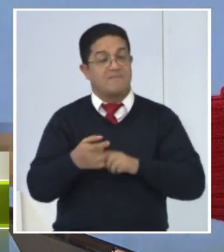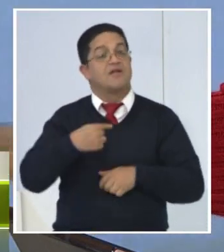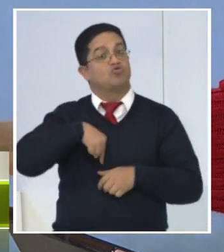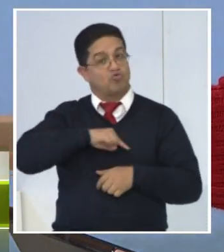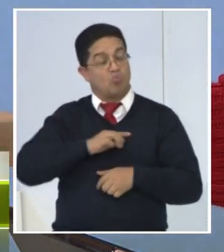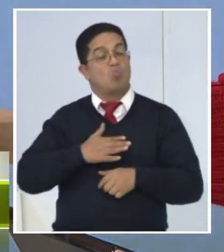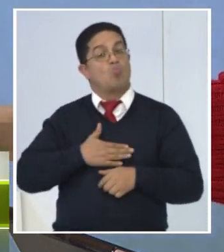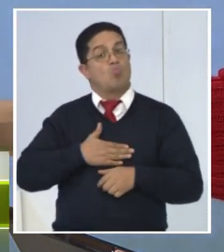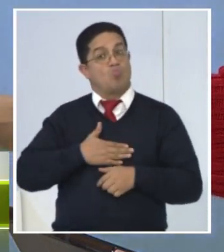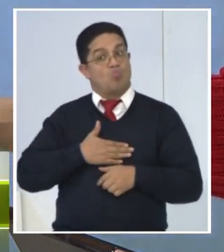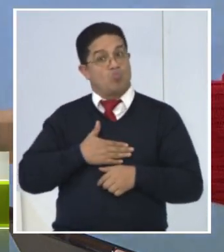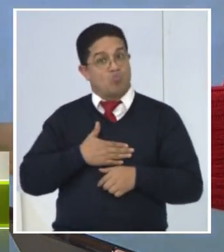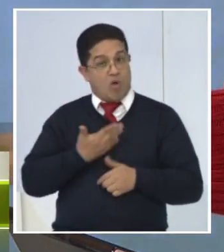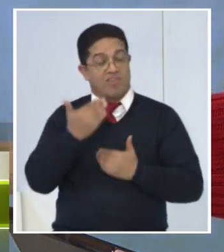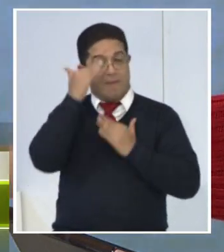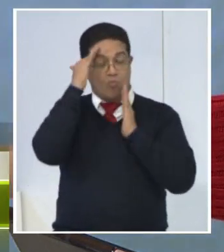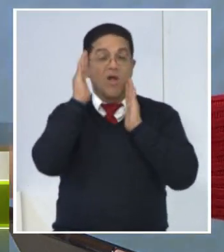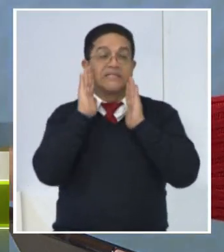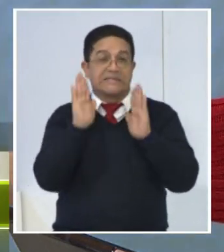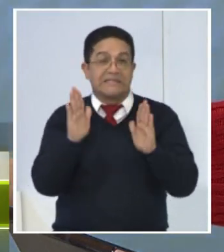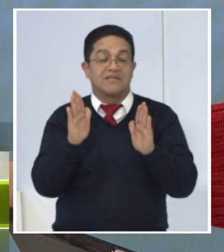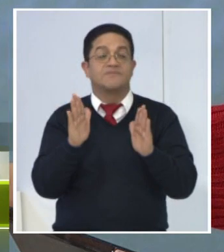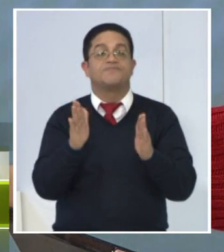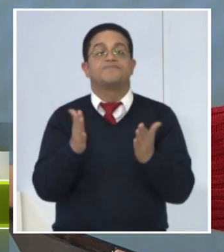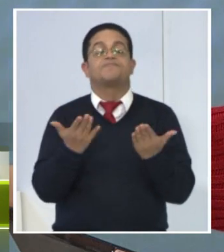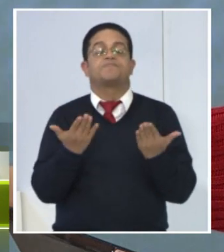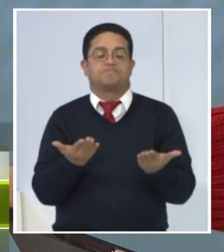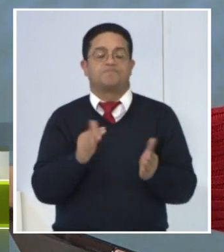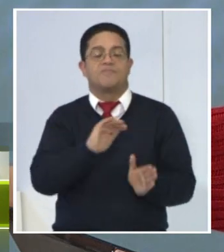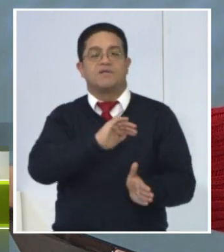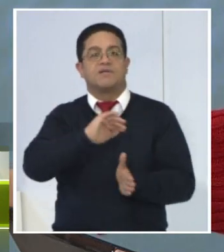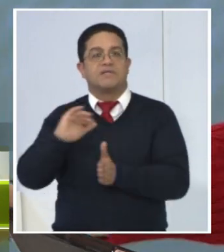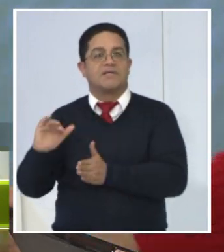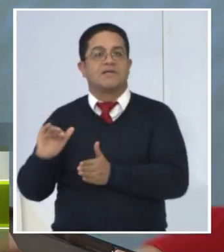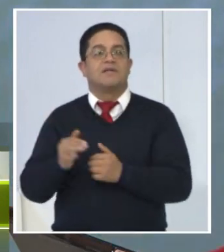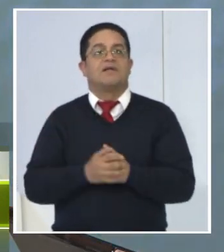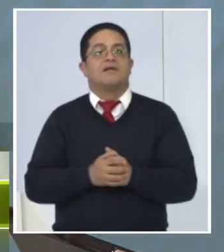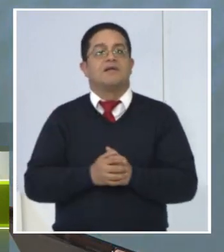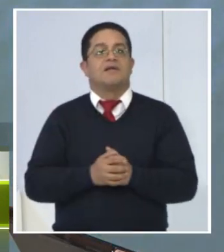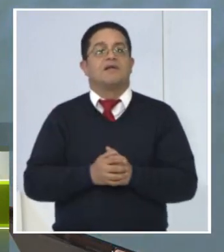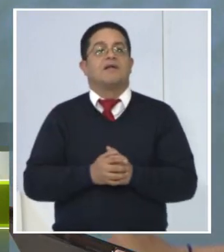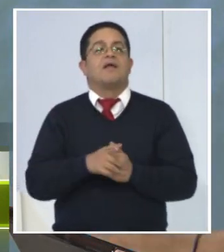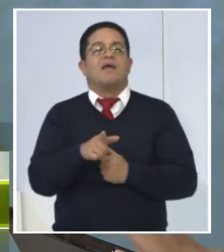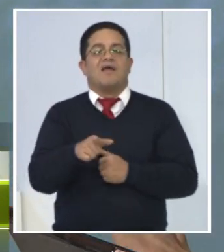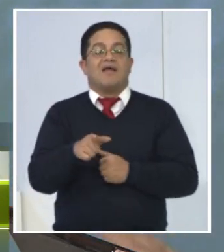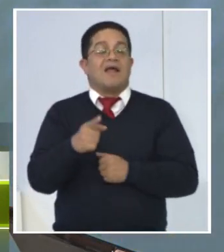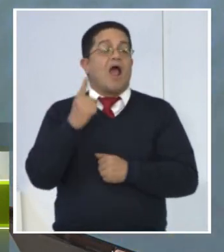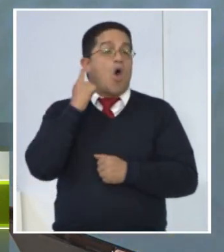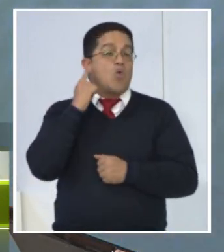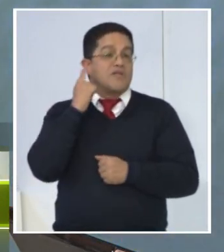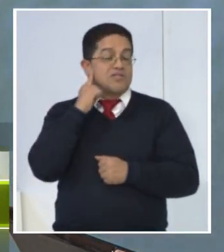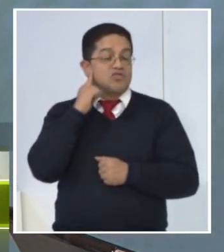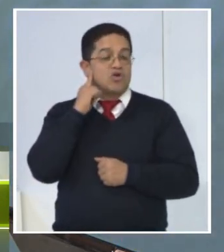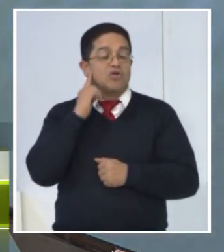podemos atacar. De hecho, maravillosamente, la audición es uno de los pocos sentidos